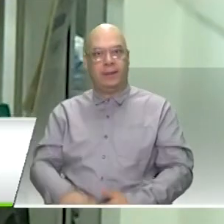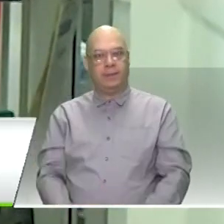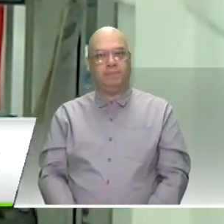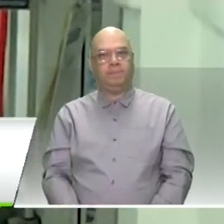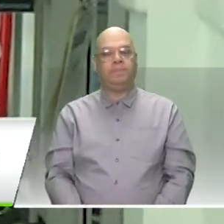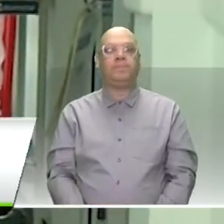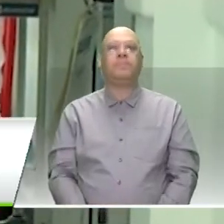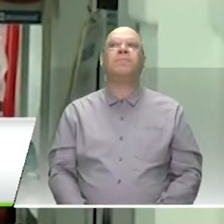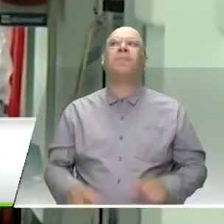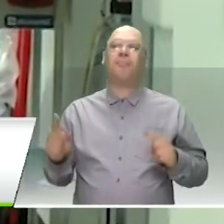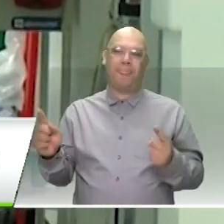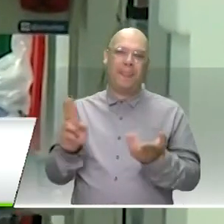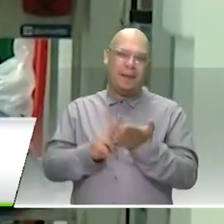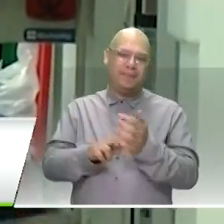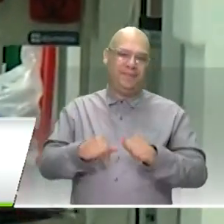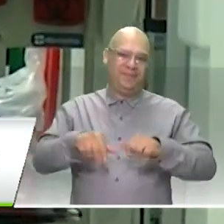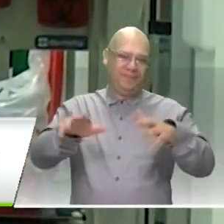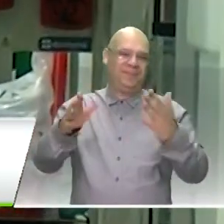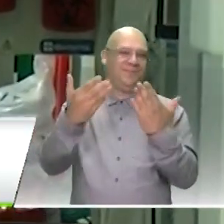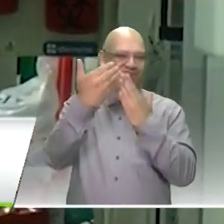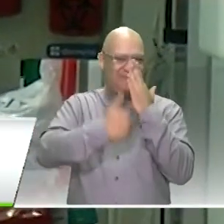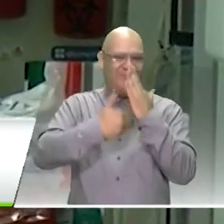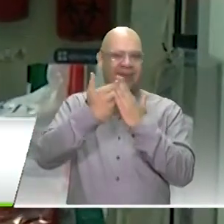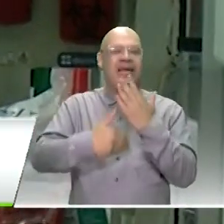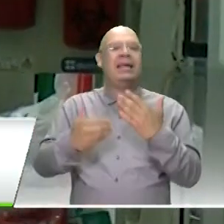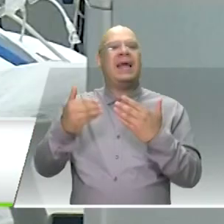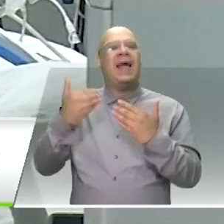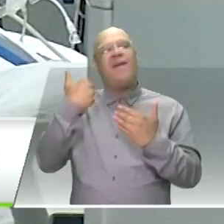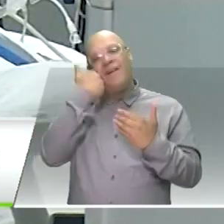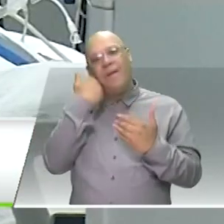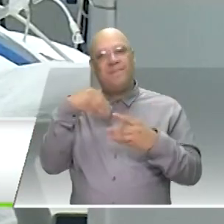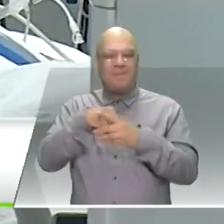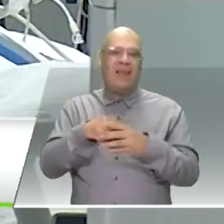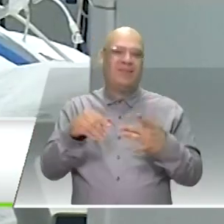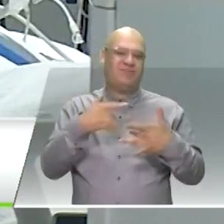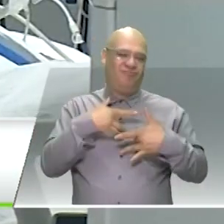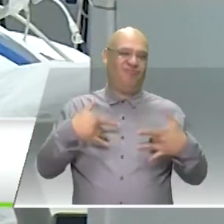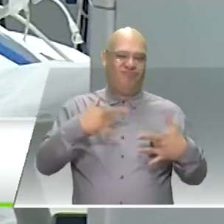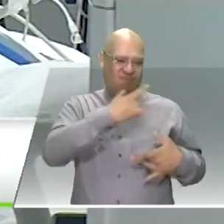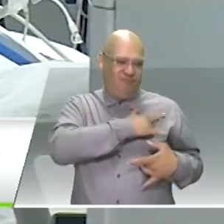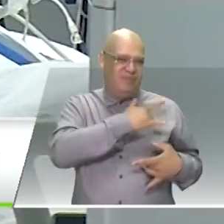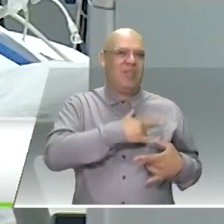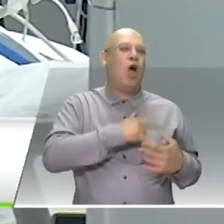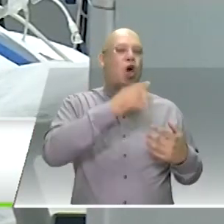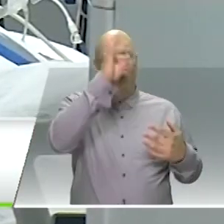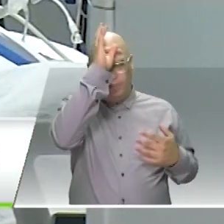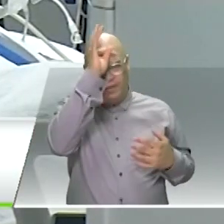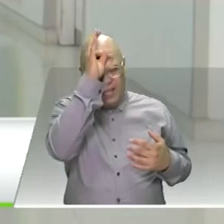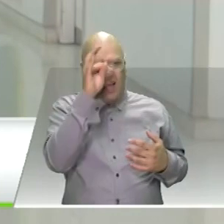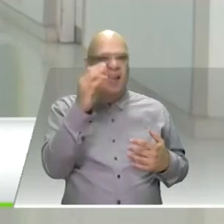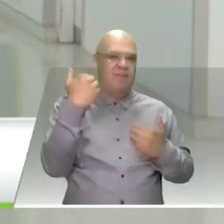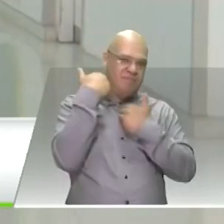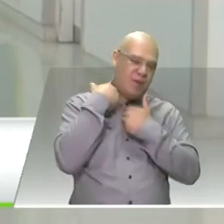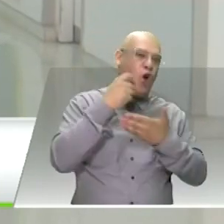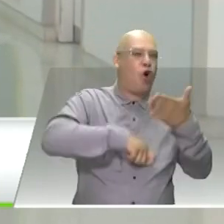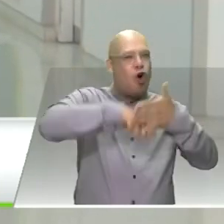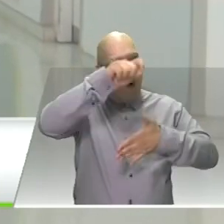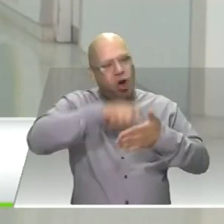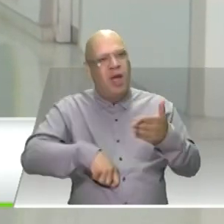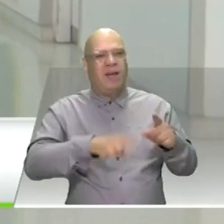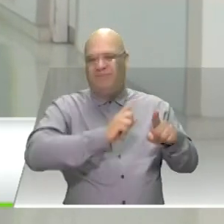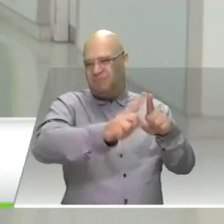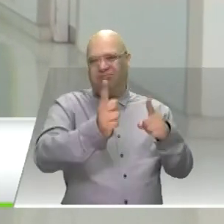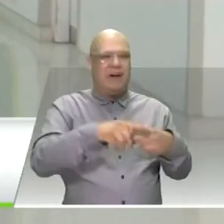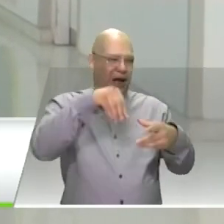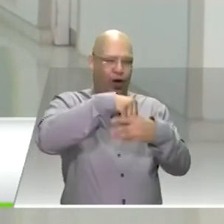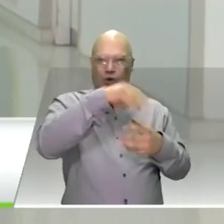un comunicado, representantes de organizaciones de pacientes, de la academia, gremios de hospitales, operadores logísticos, gestores